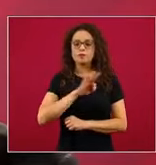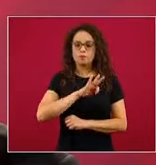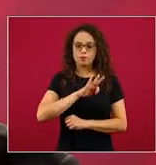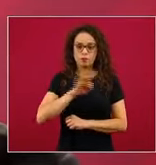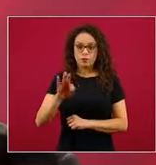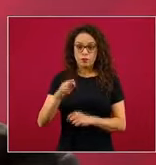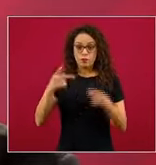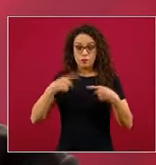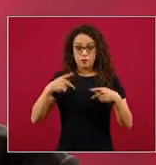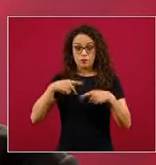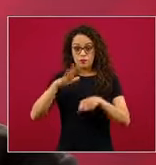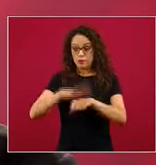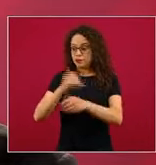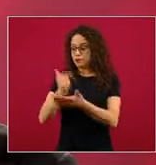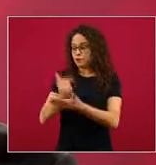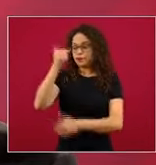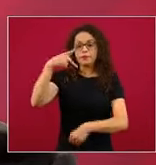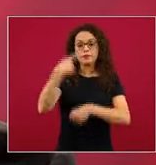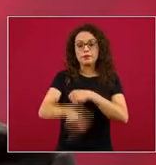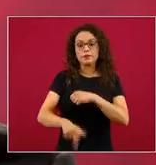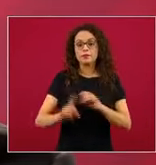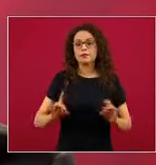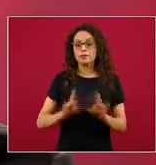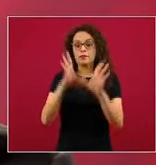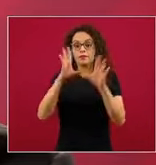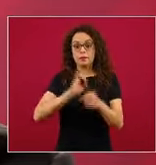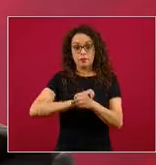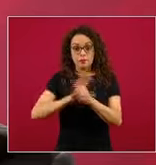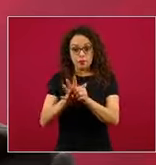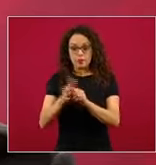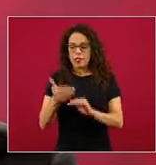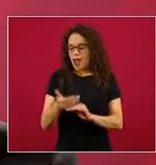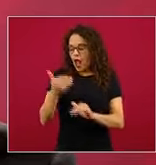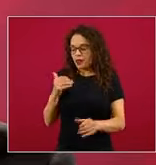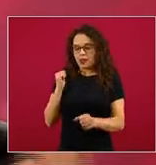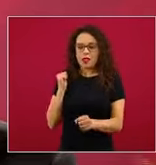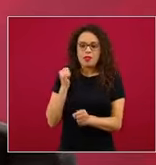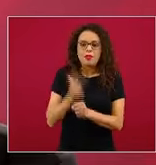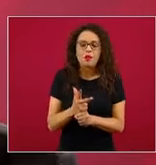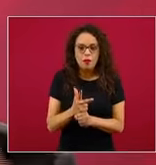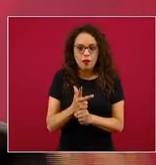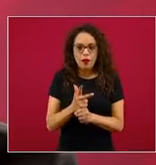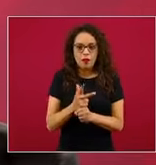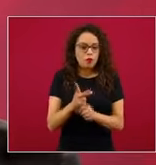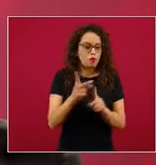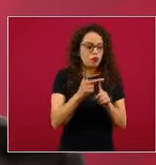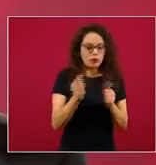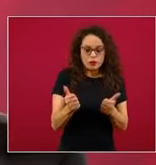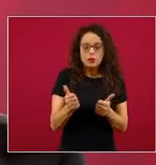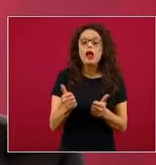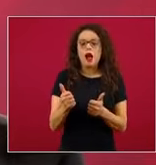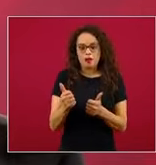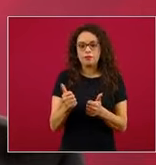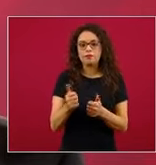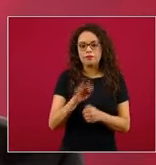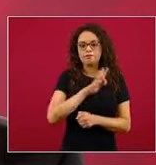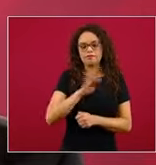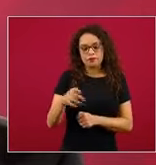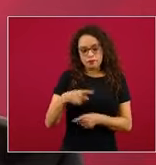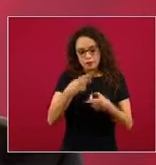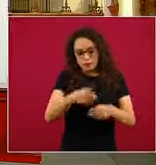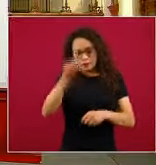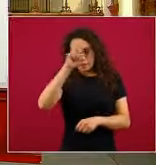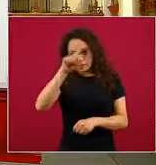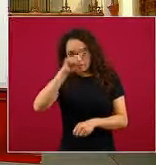riesgo de presentar COVID sean detectadas oportunamente, sean orientadas para ser transferidas